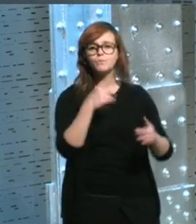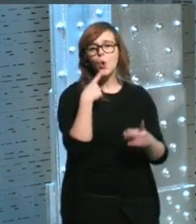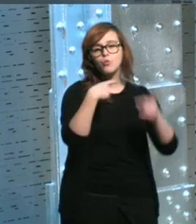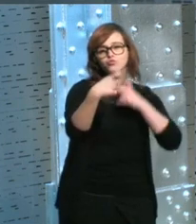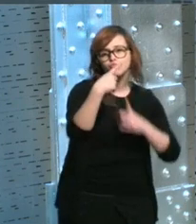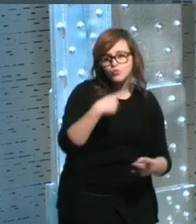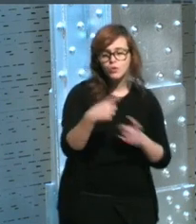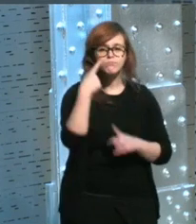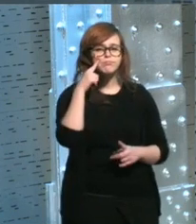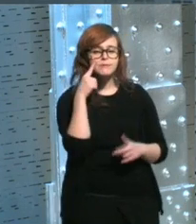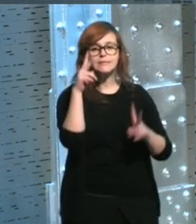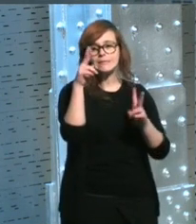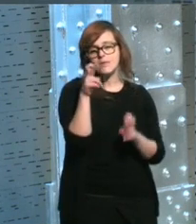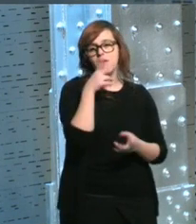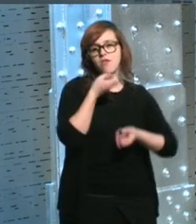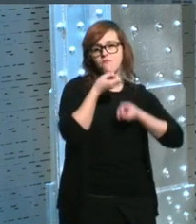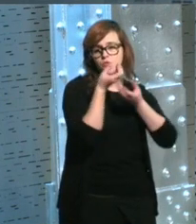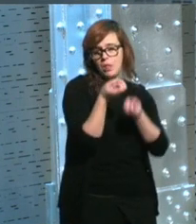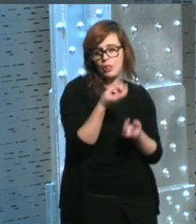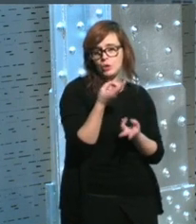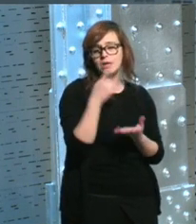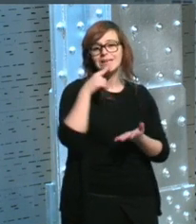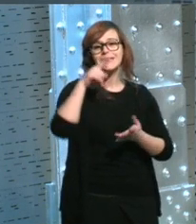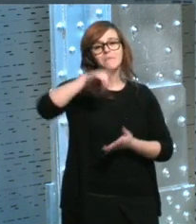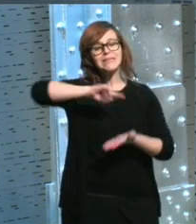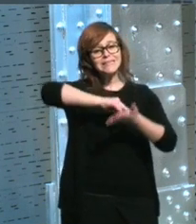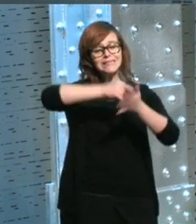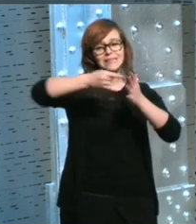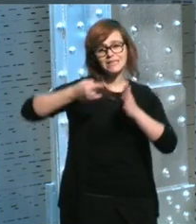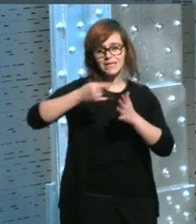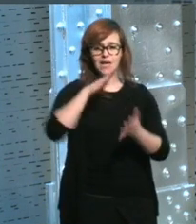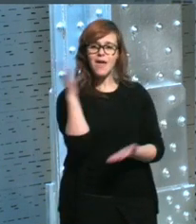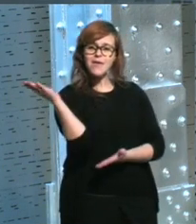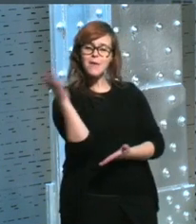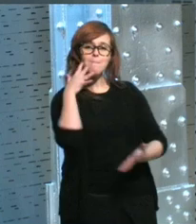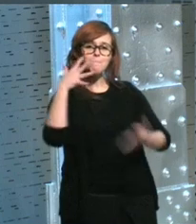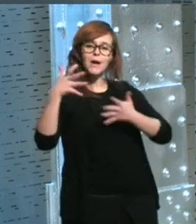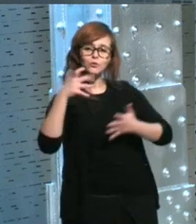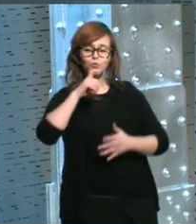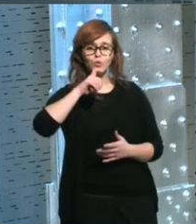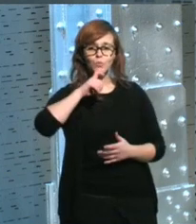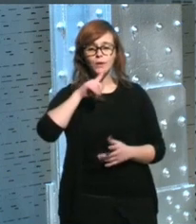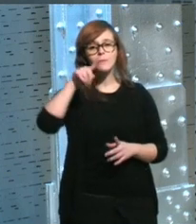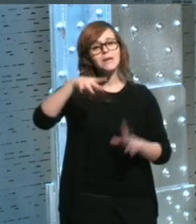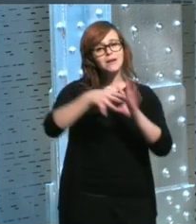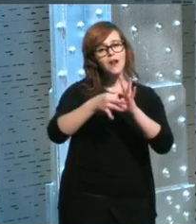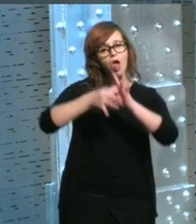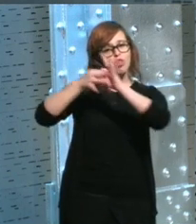de comunicación, el impacto social de las nuevas tecnologías de la información y la comunicación, globalización y relaciones